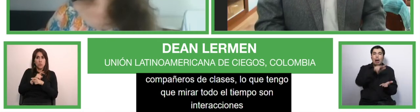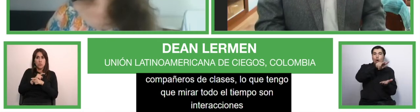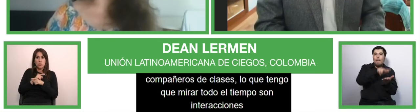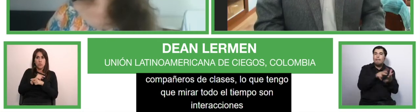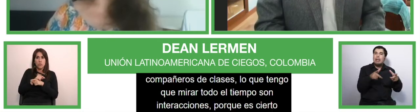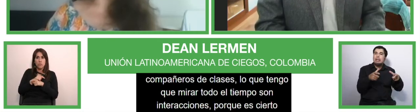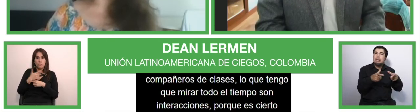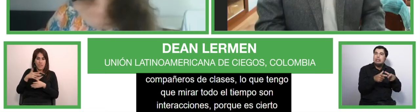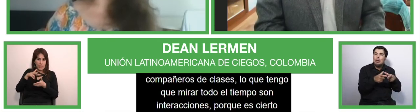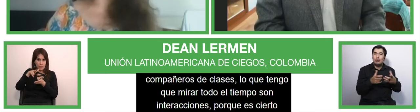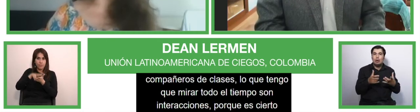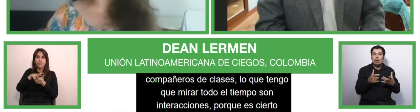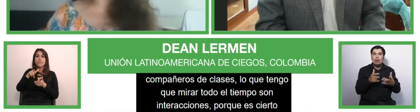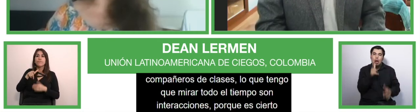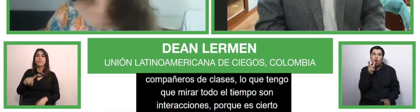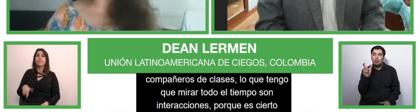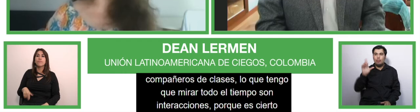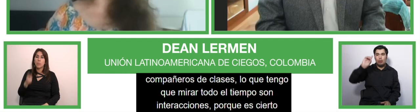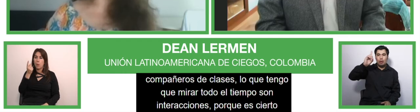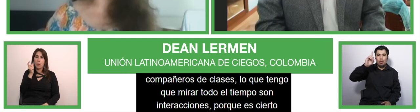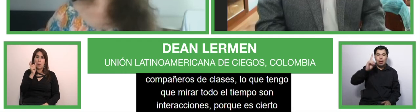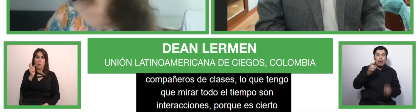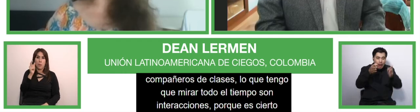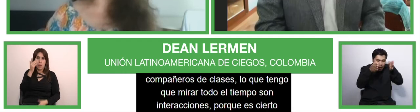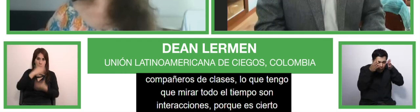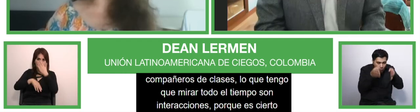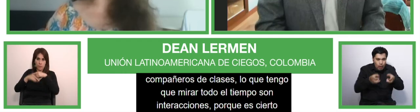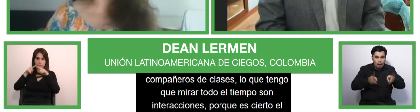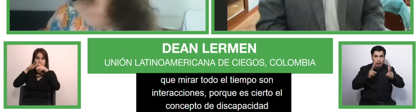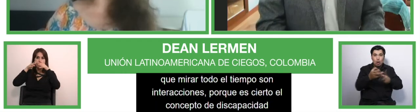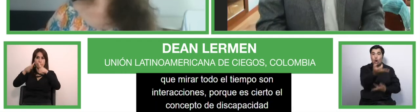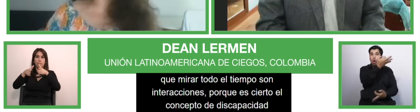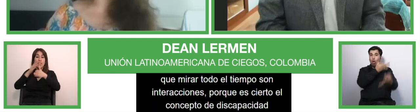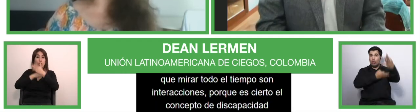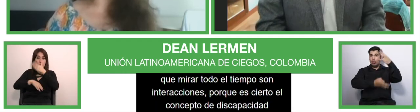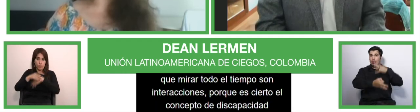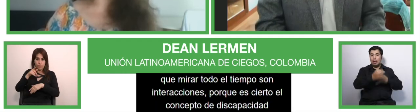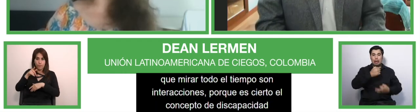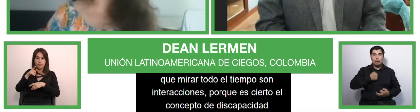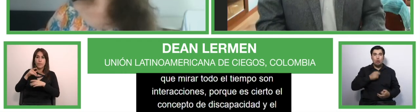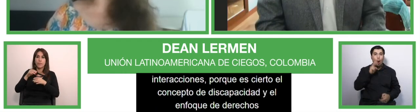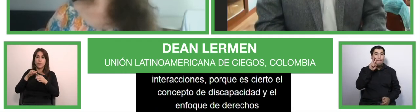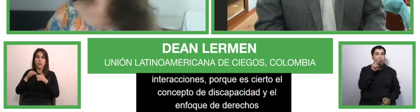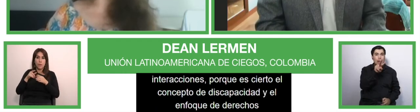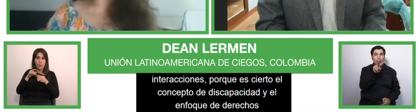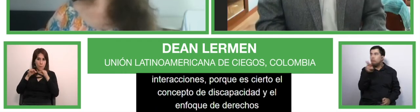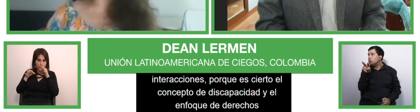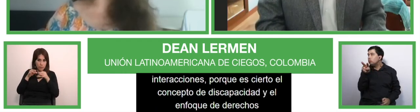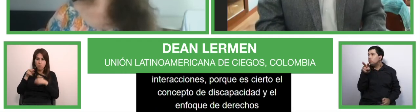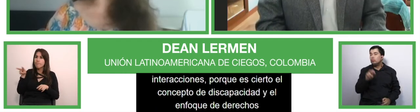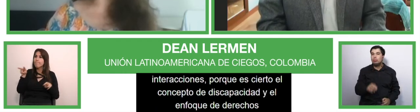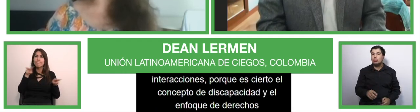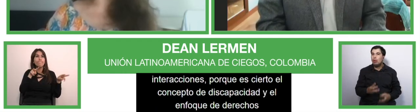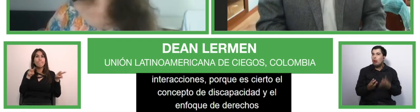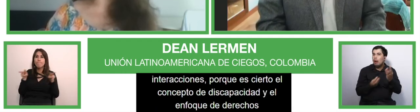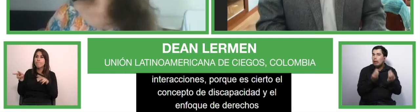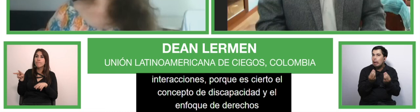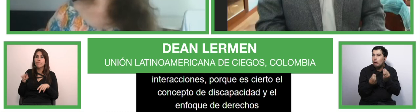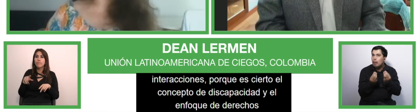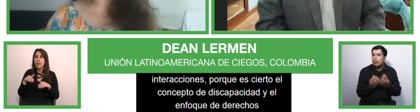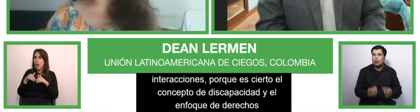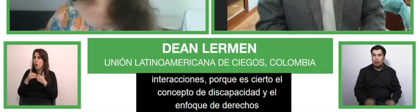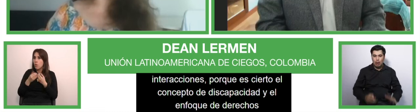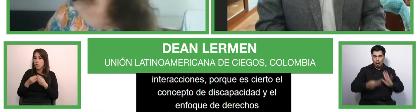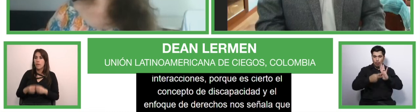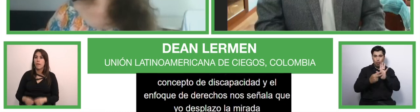de discapacidad y el enfoque de derechos nos señala que yo desplazo la mirada. O sea, el problema no es la persona